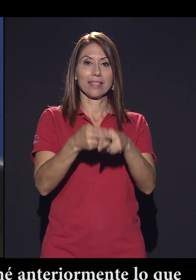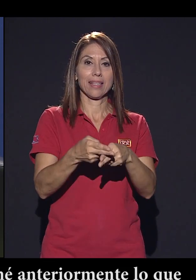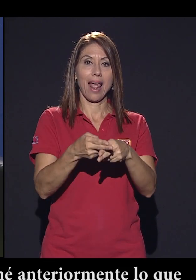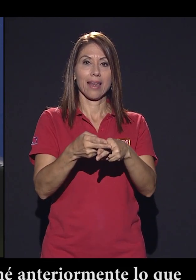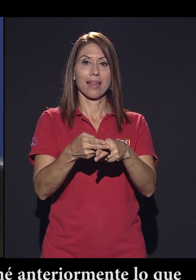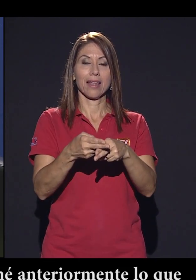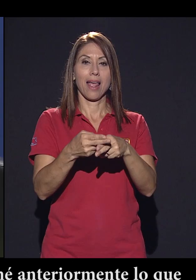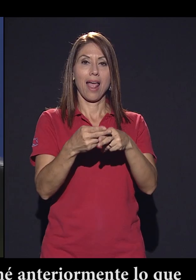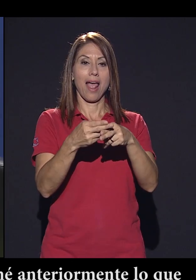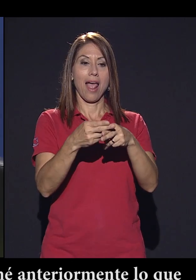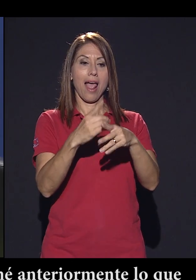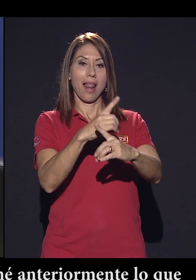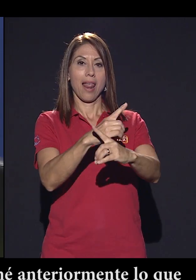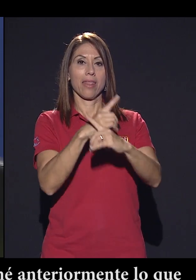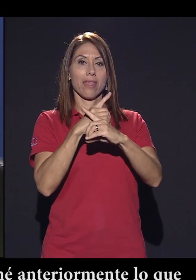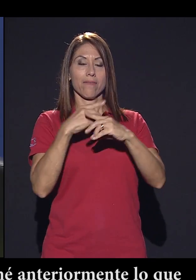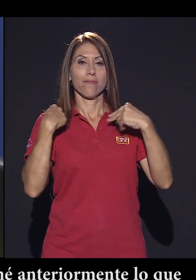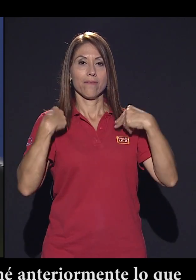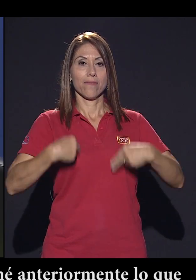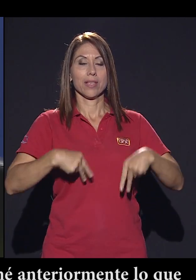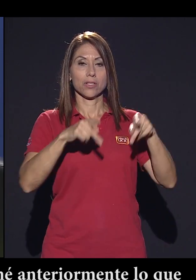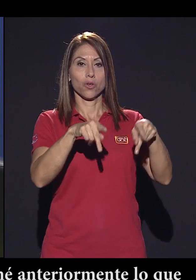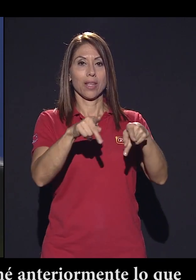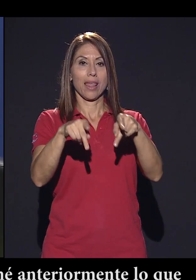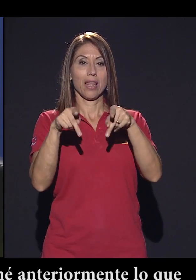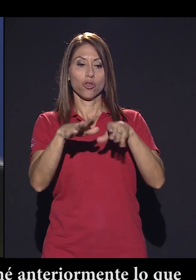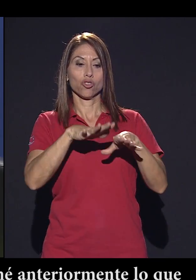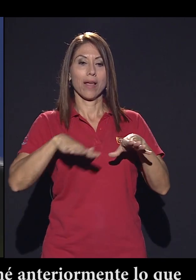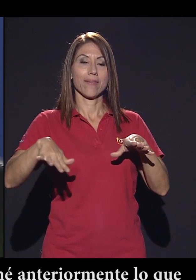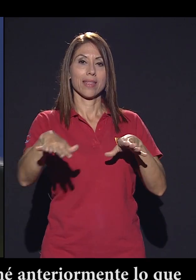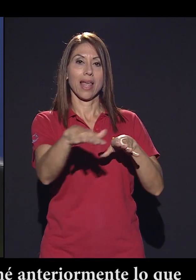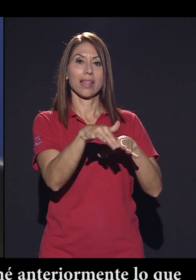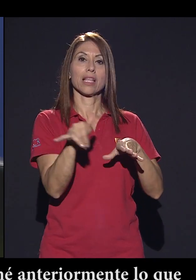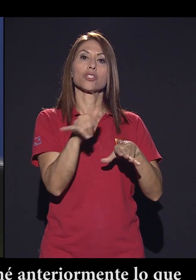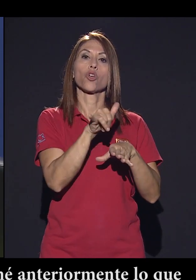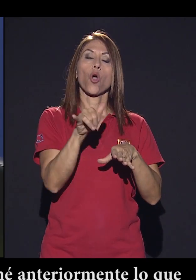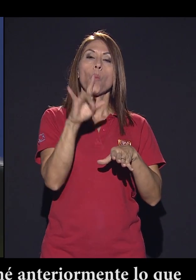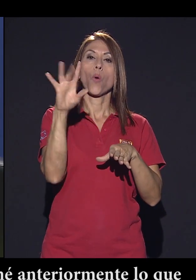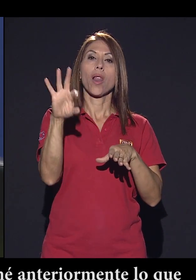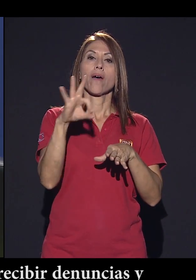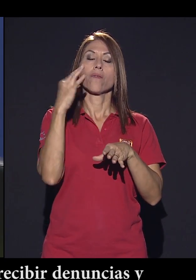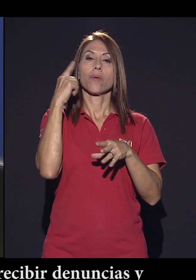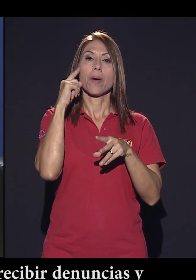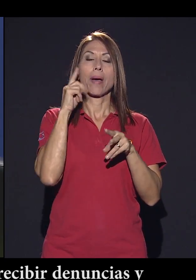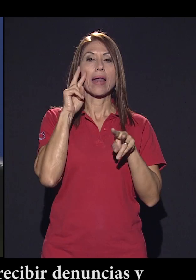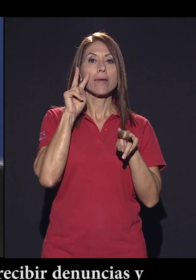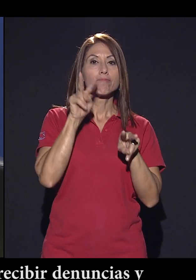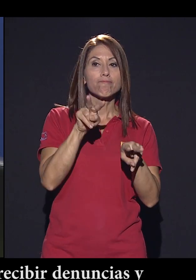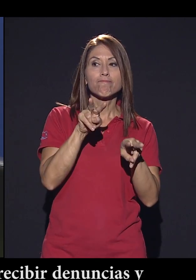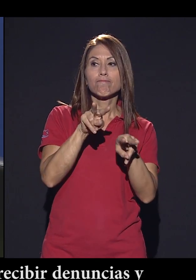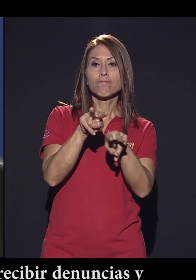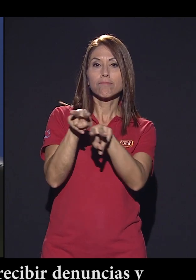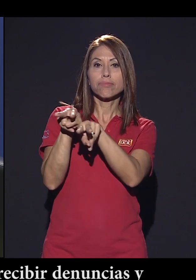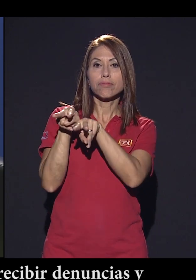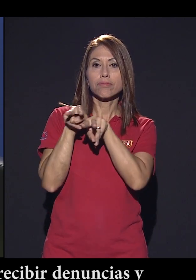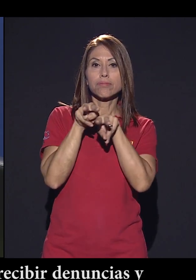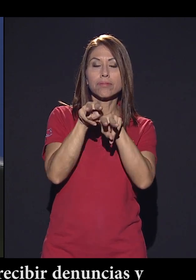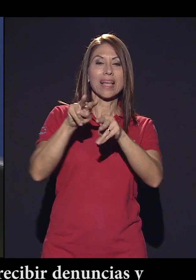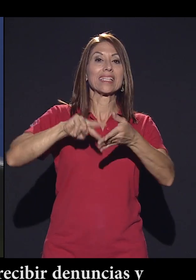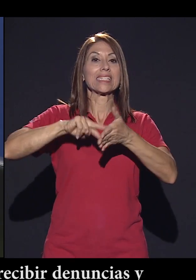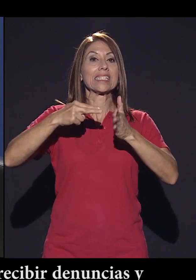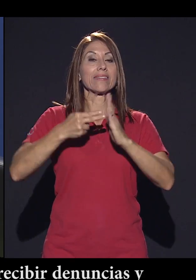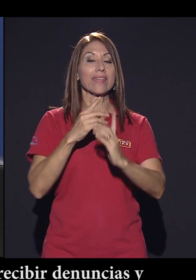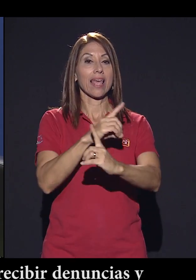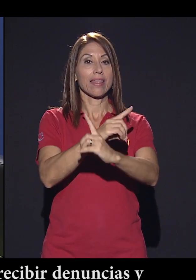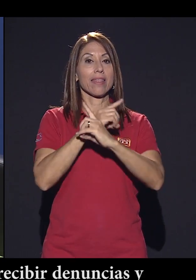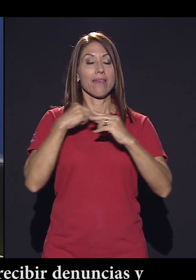la Defensoría de los Habitantes como un mecanismo. Ya la Defensoría